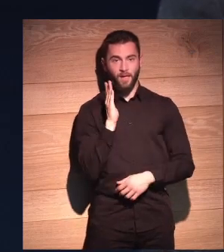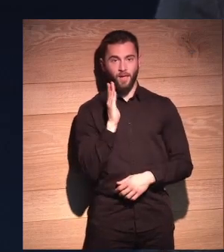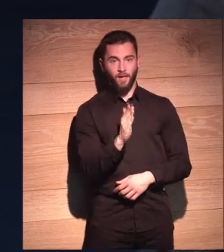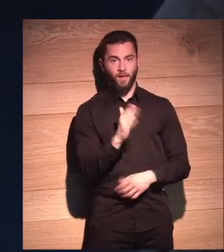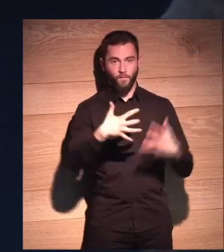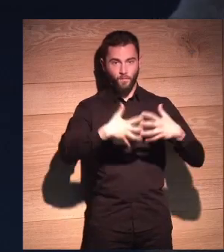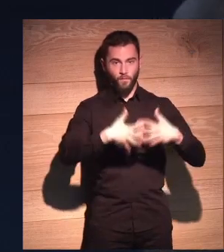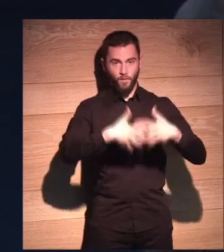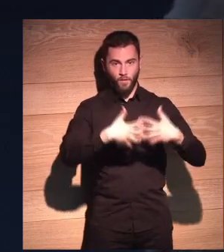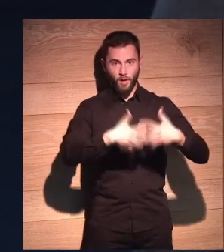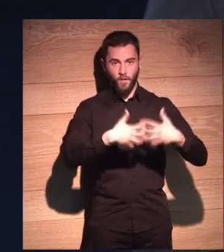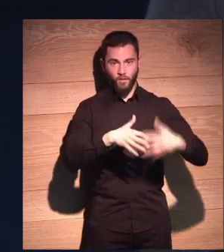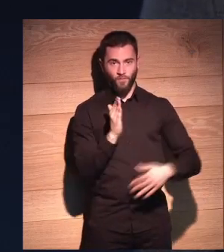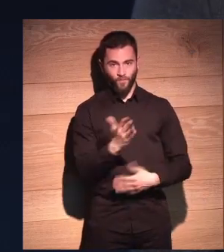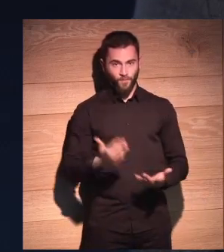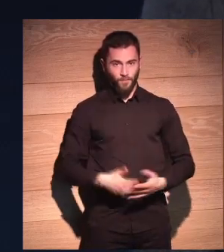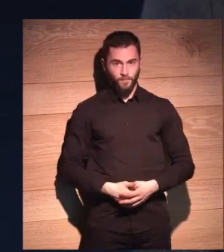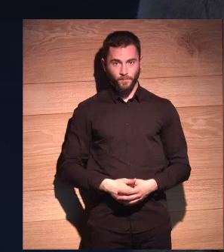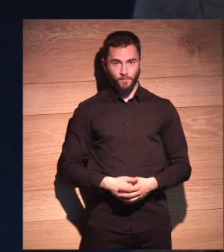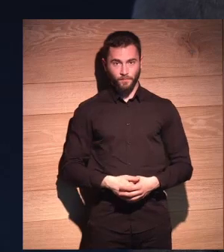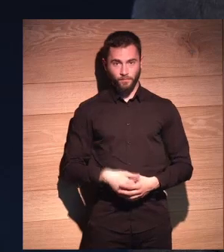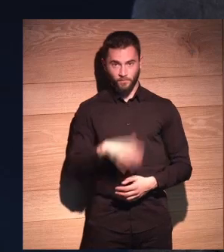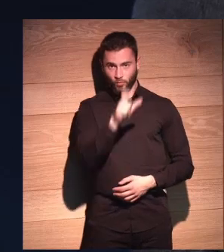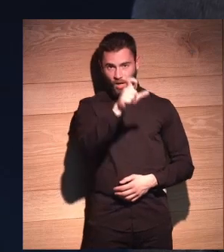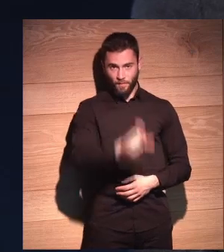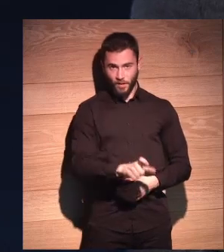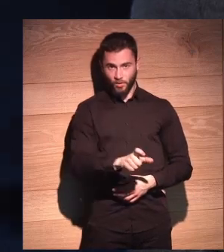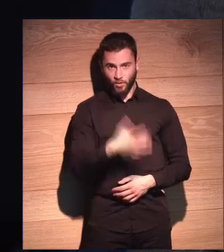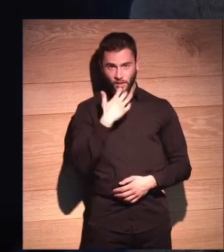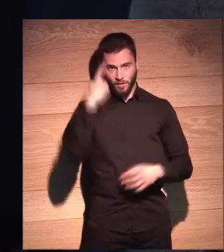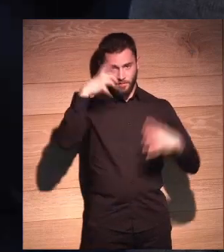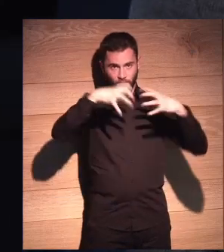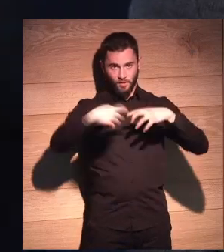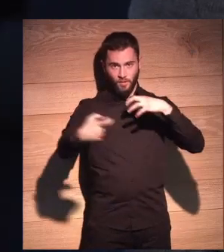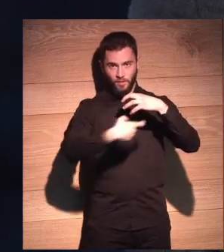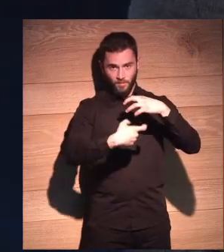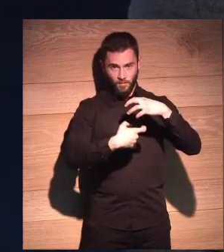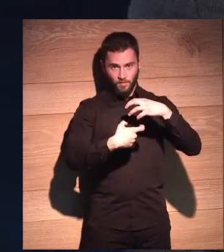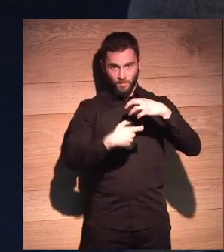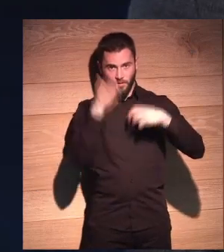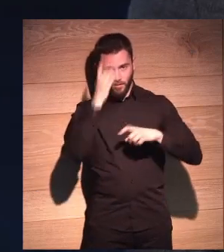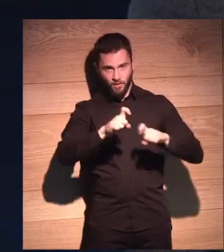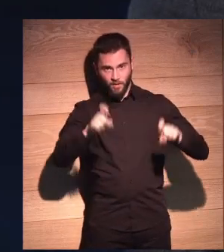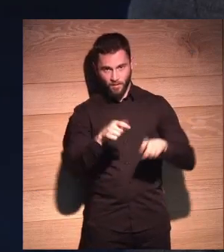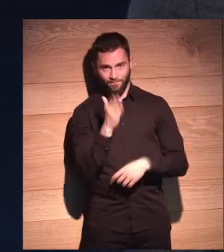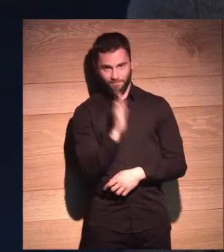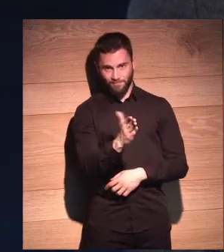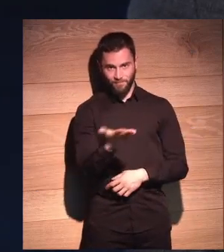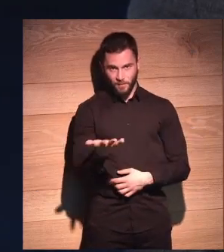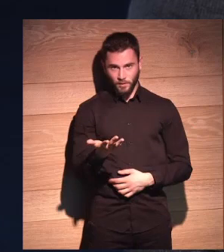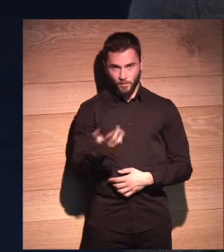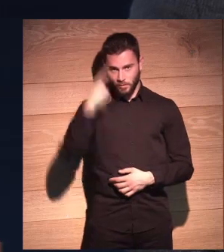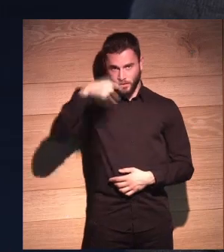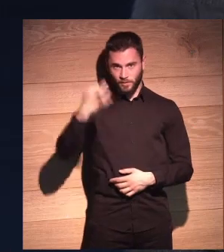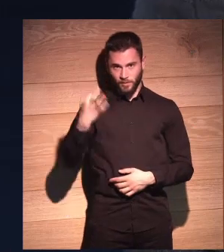el funcionamiento, ¿no?, de una persona que lo llevará implantado. Es algo que hay que tener en cuenta, claro. Los mecanismos